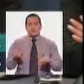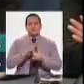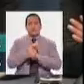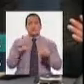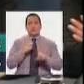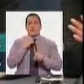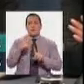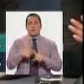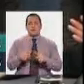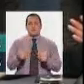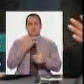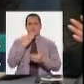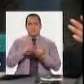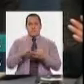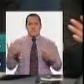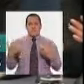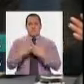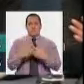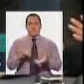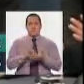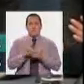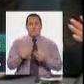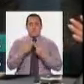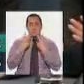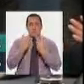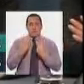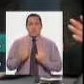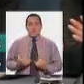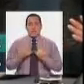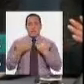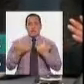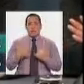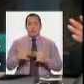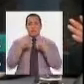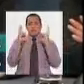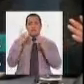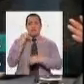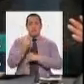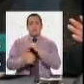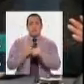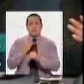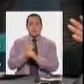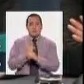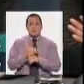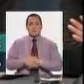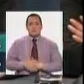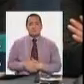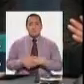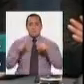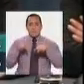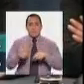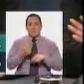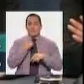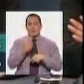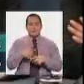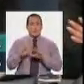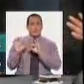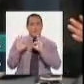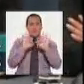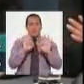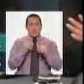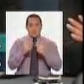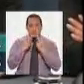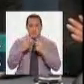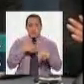sea incoherente con lo que iba a suceder en el fuero internacional. Y eso fue exactamente lo que